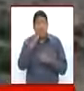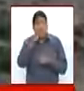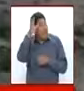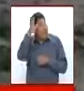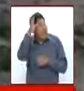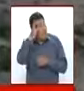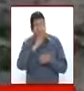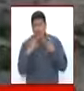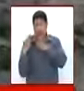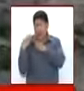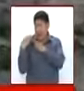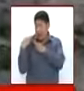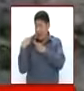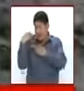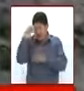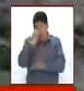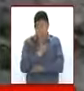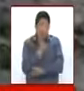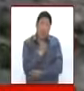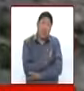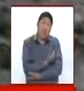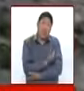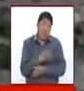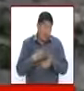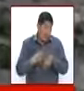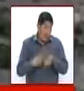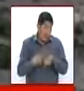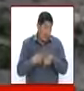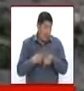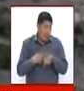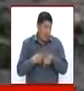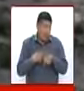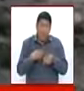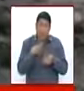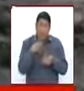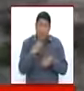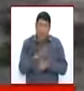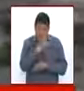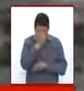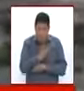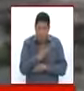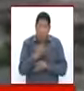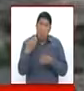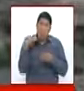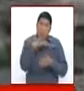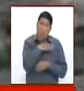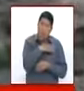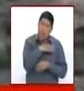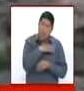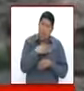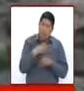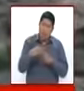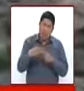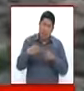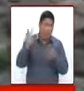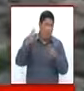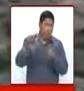tenemos que ser responsables por nuestros hijos. Pero hay veces que los hijos nos mienten y se van con otra mentira y muchos, cada día